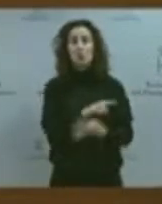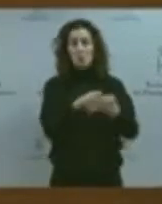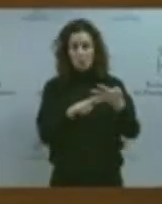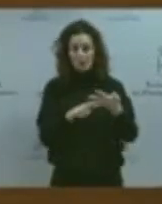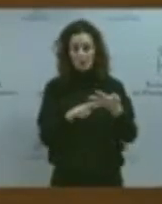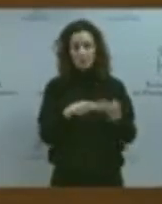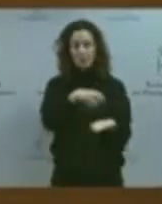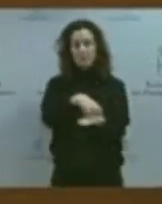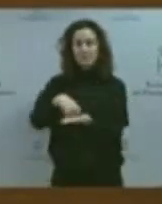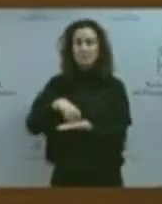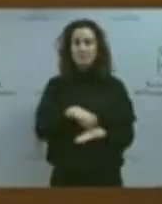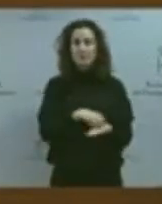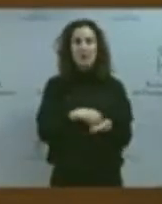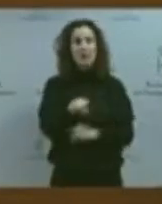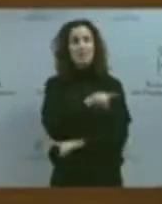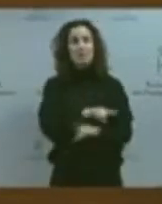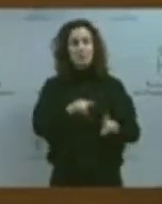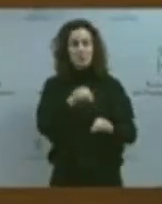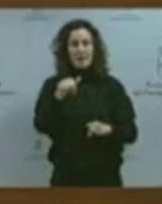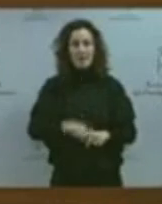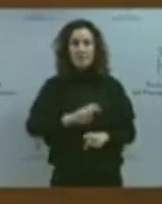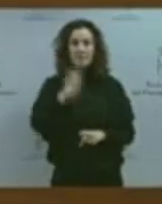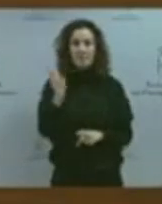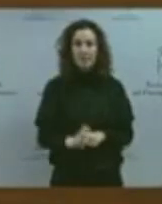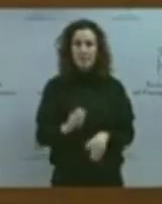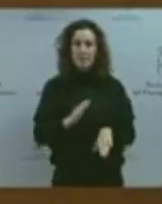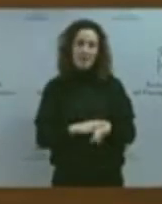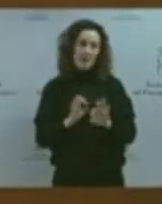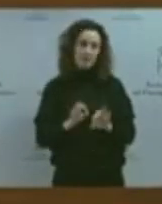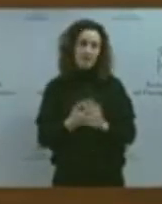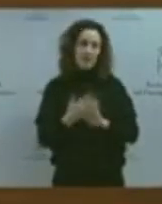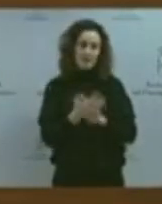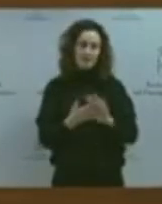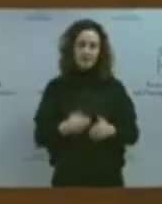aquí encima de la mesa. Turiellos.